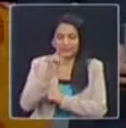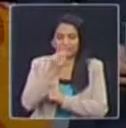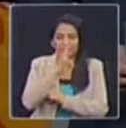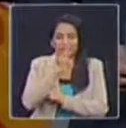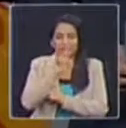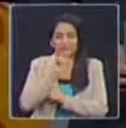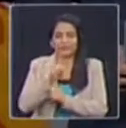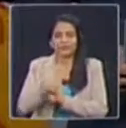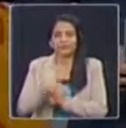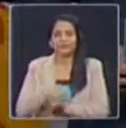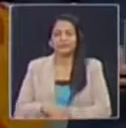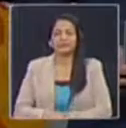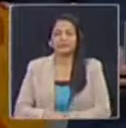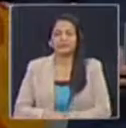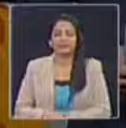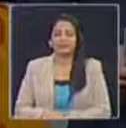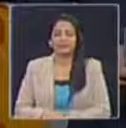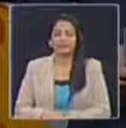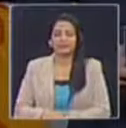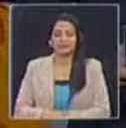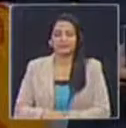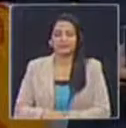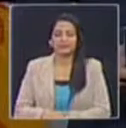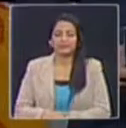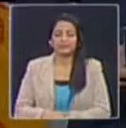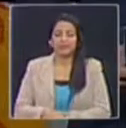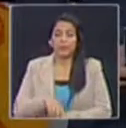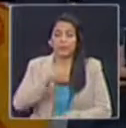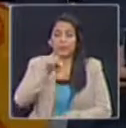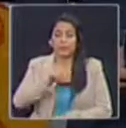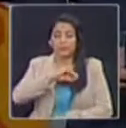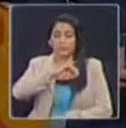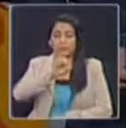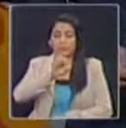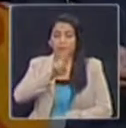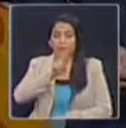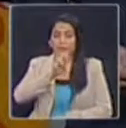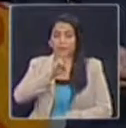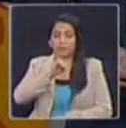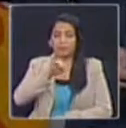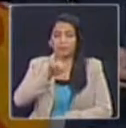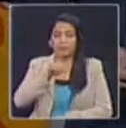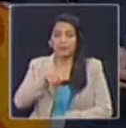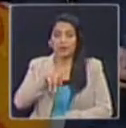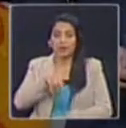segundo campeonato Enduro 2017. La gran figura fue Jeremy Vélez, ganador en motos.